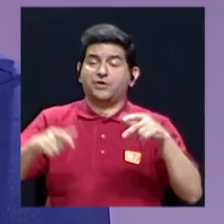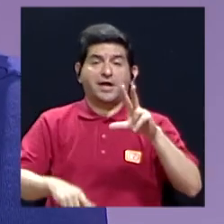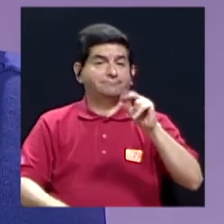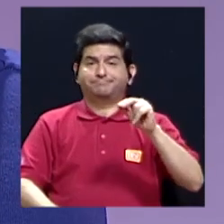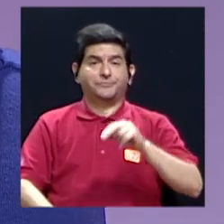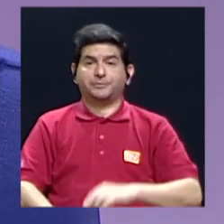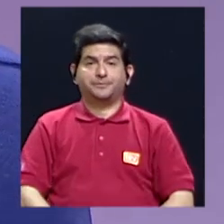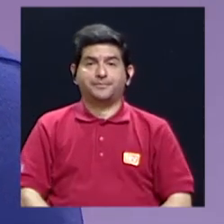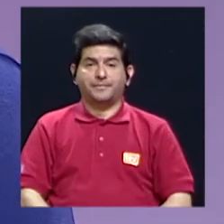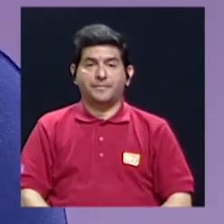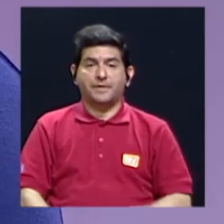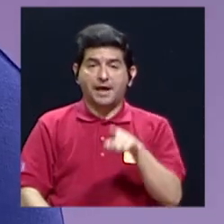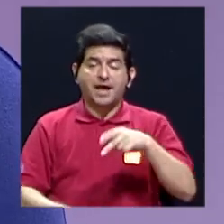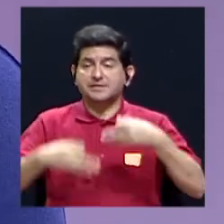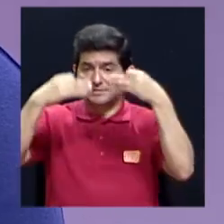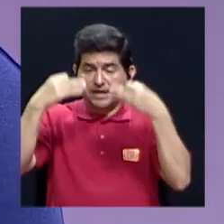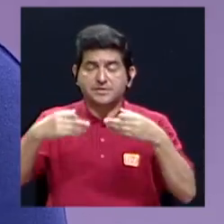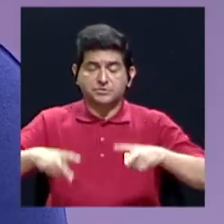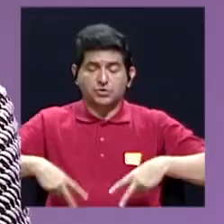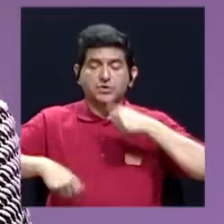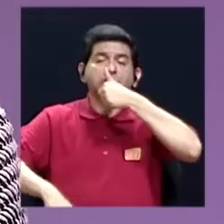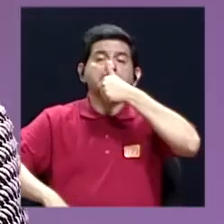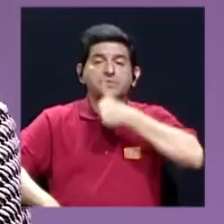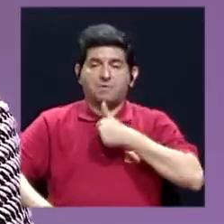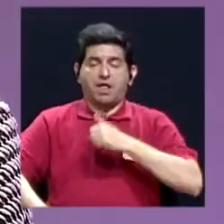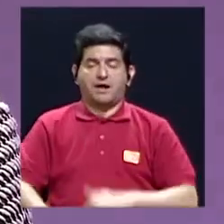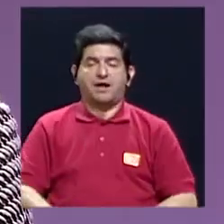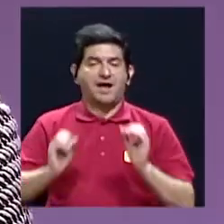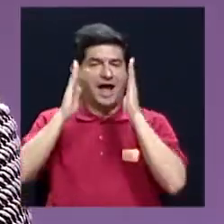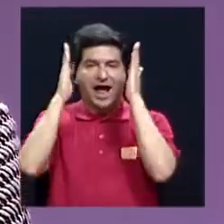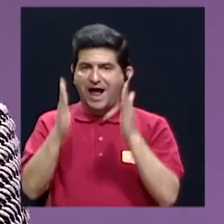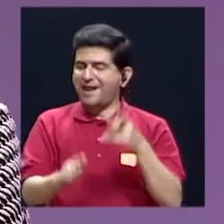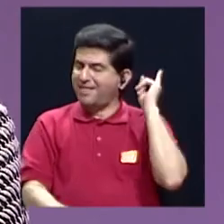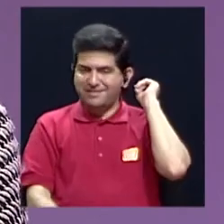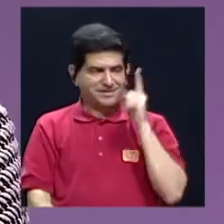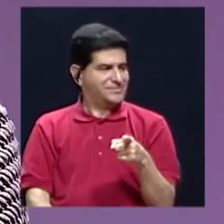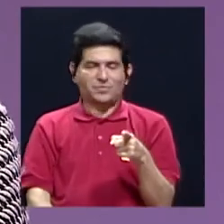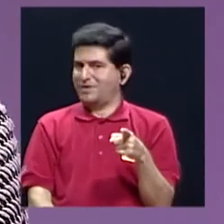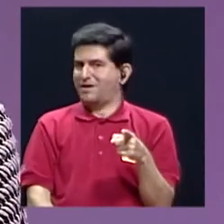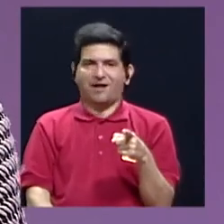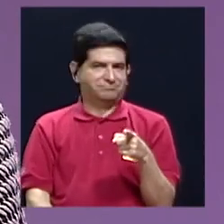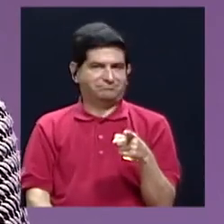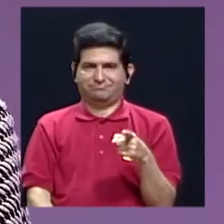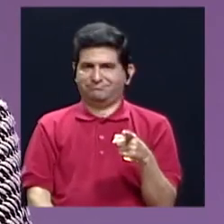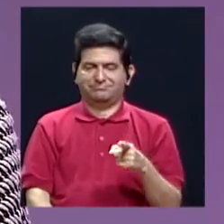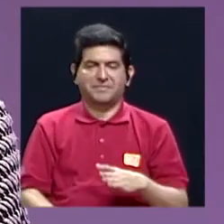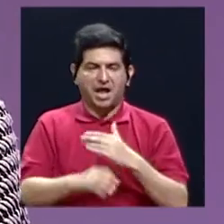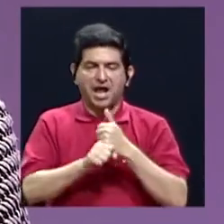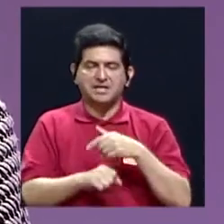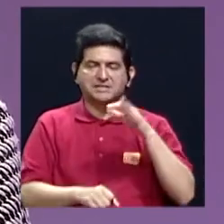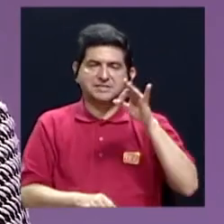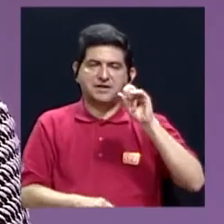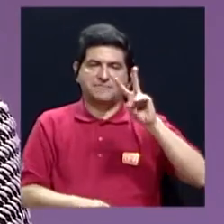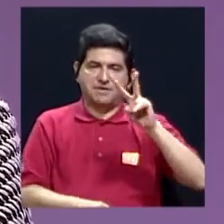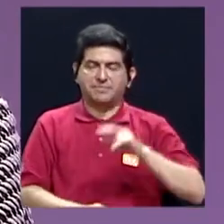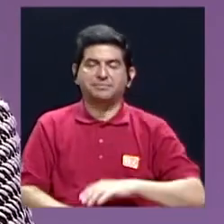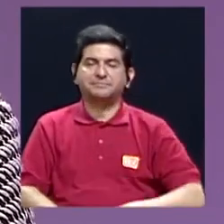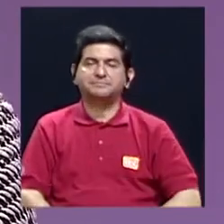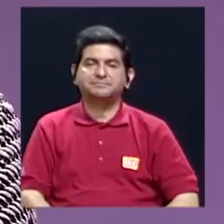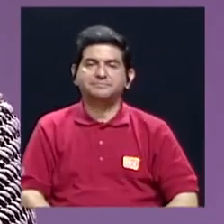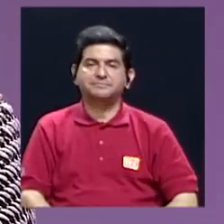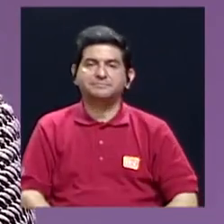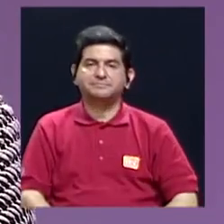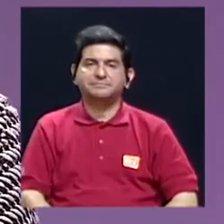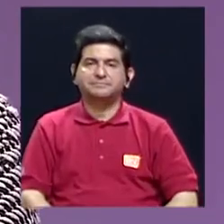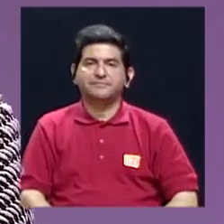¿no? Sí, esto es una decisión de la vida privada. A nadie se le está obligando a hacerse una fecundación in vitro.